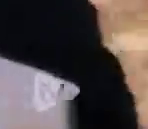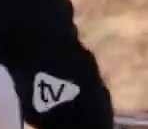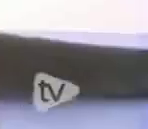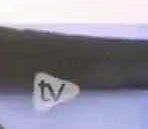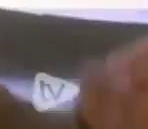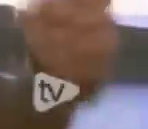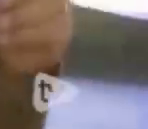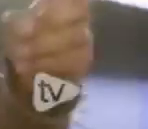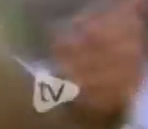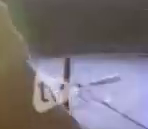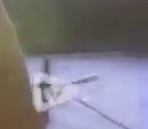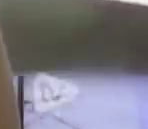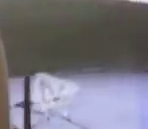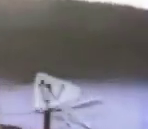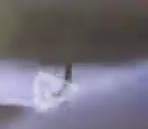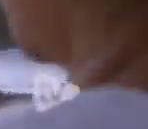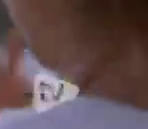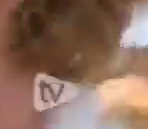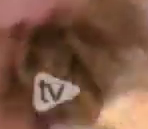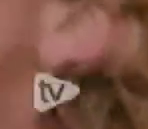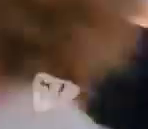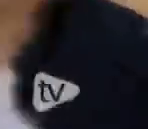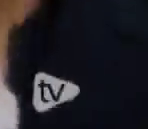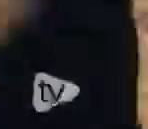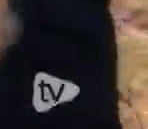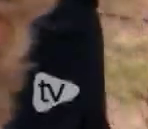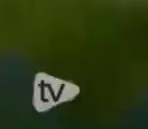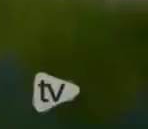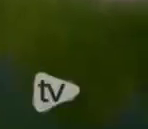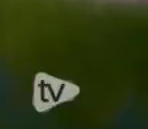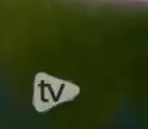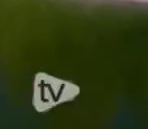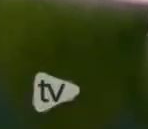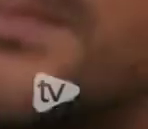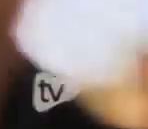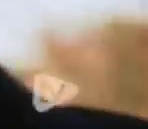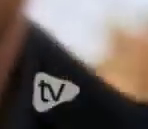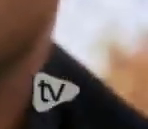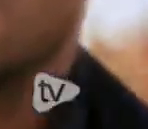¿En qué calma? No puede ser, idiota. Dejaste a tu familia por eso, idiota. Tranquilízate.